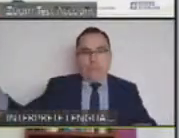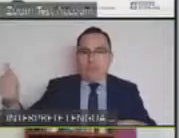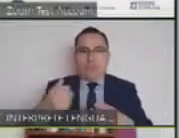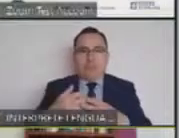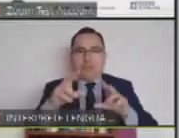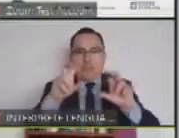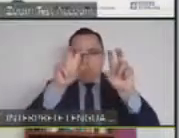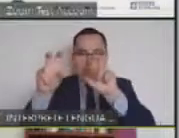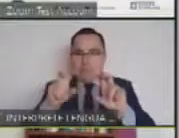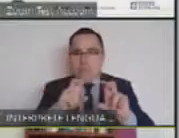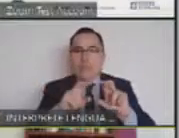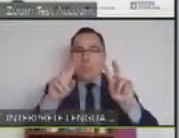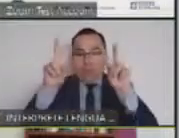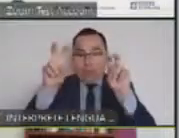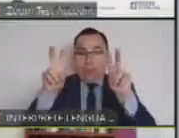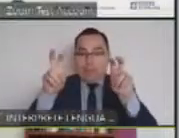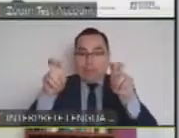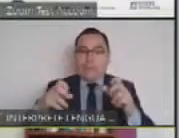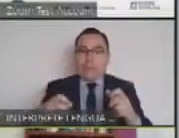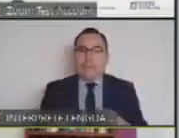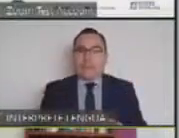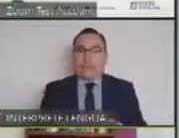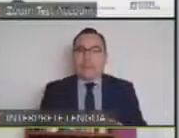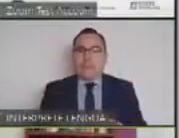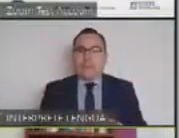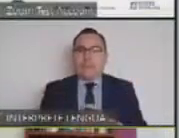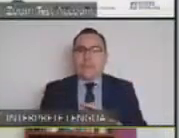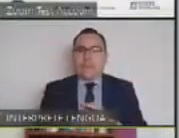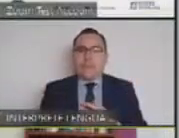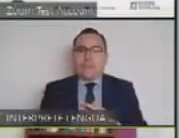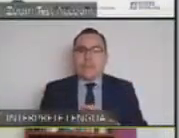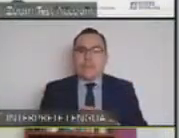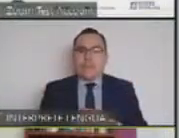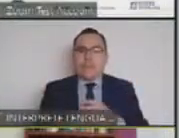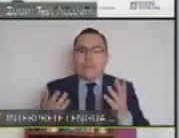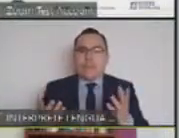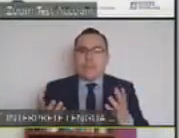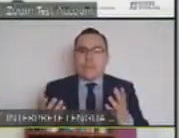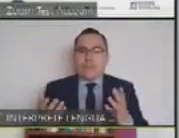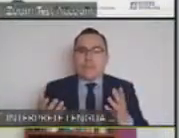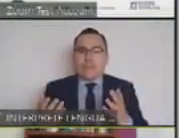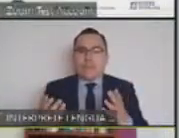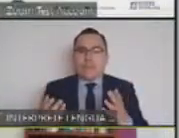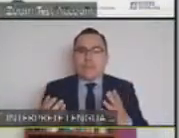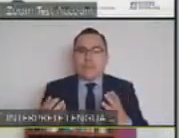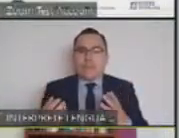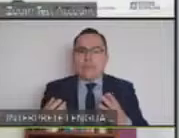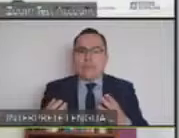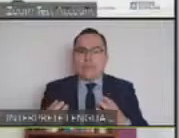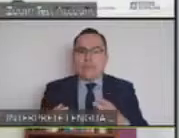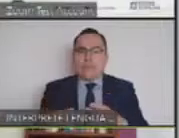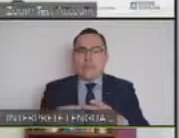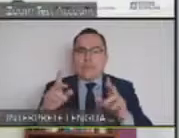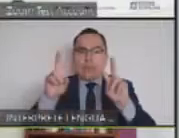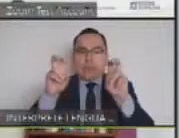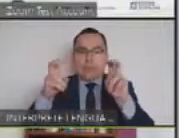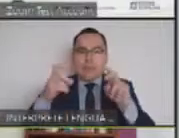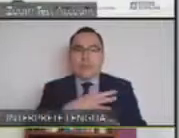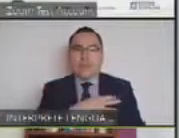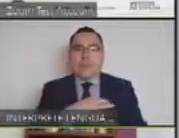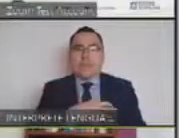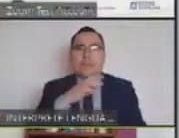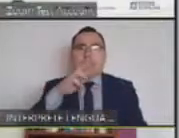la temática que presupone, voy a invitar en primer lugar a la ministra Maggi